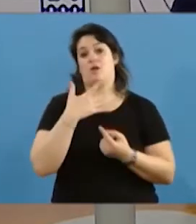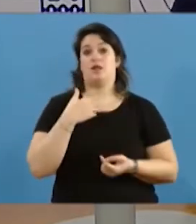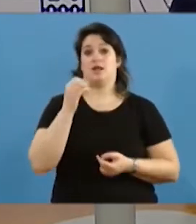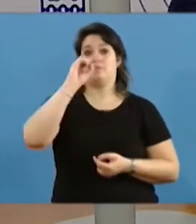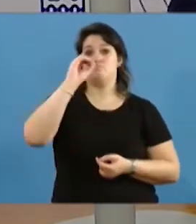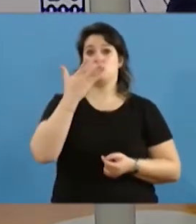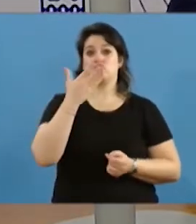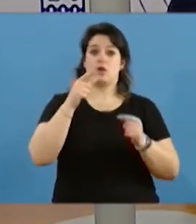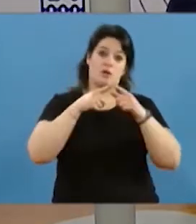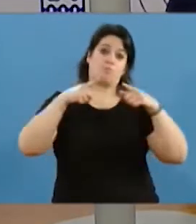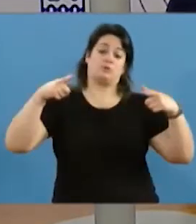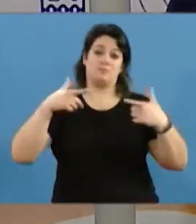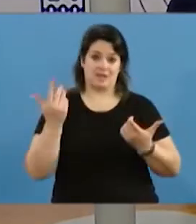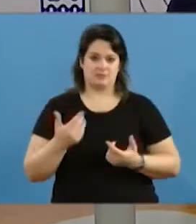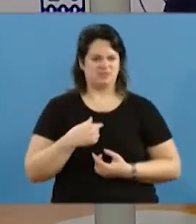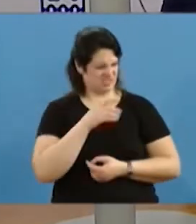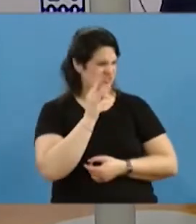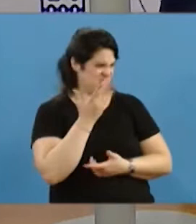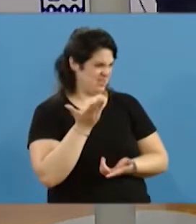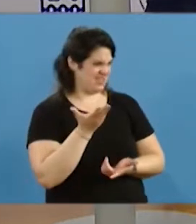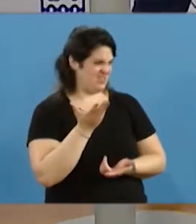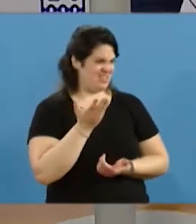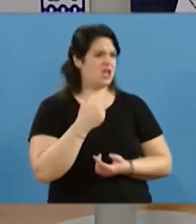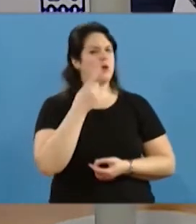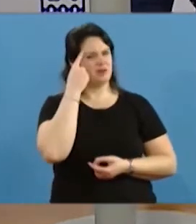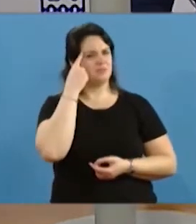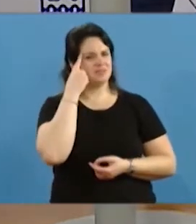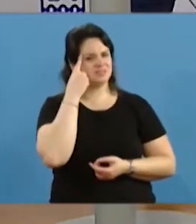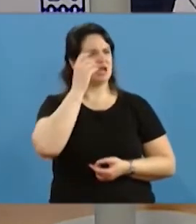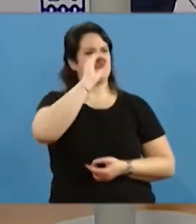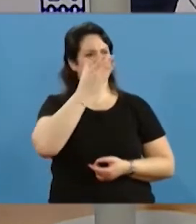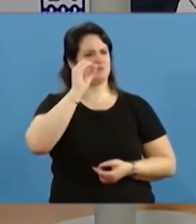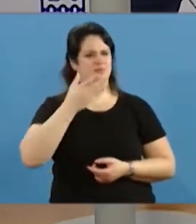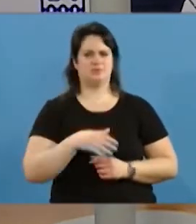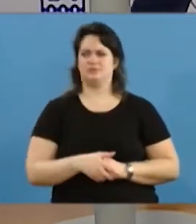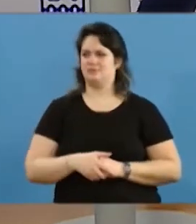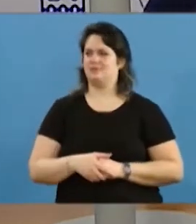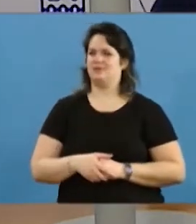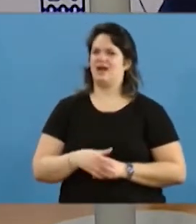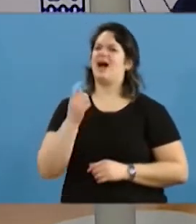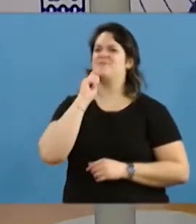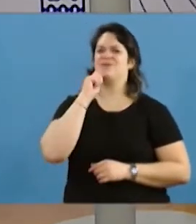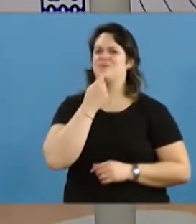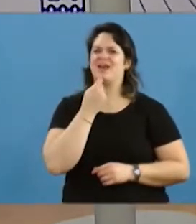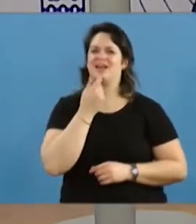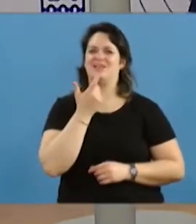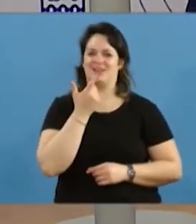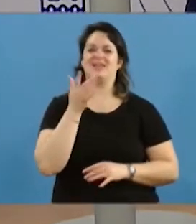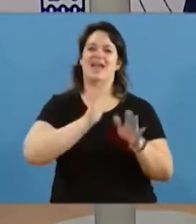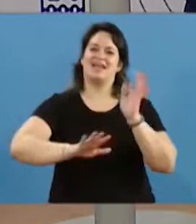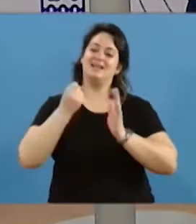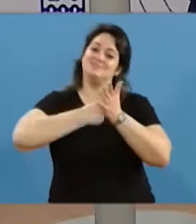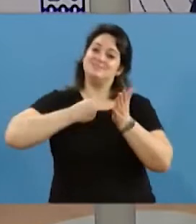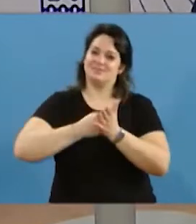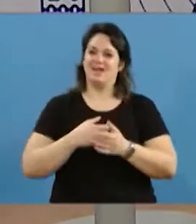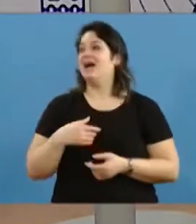que representa cada letra. Es más difícil entonces hacer este, porque hay que tener en cuenta los porcentajes. Pero queda también tan bonito que vale es la pena hacer lindo, el esfuerzo, me ¿cierto?